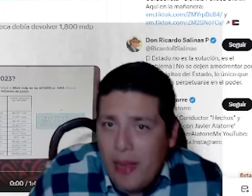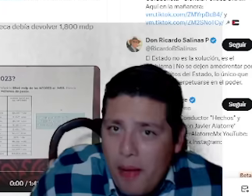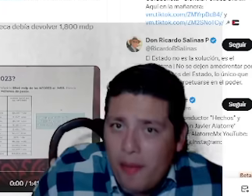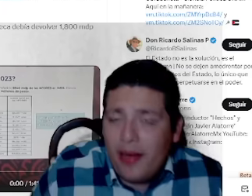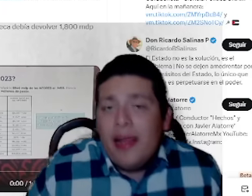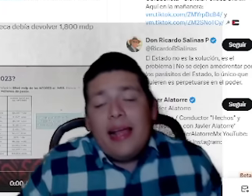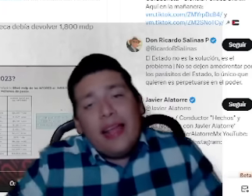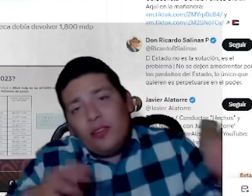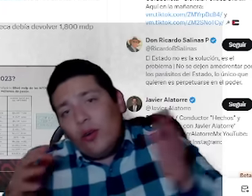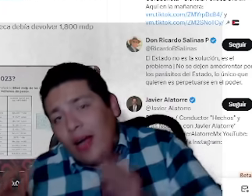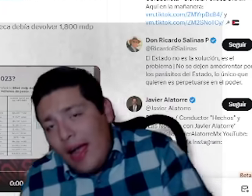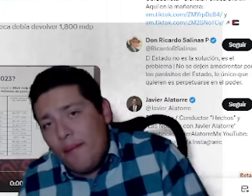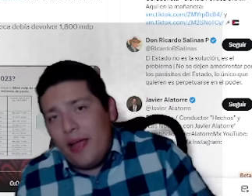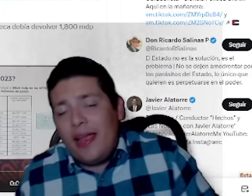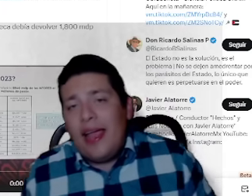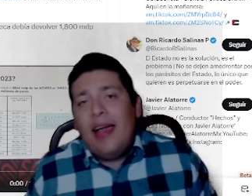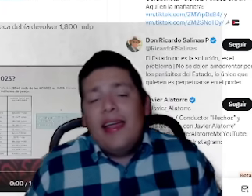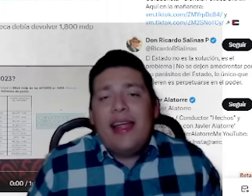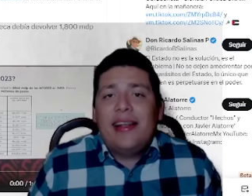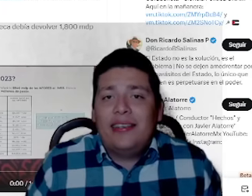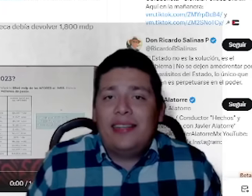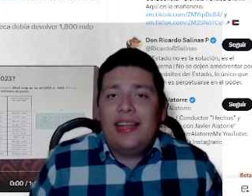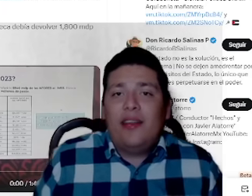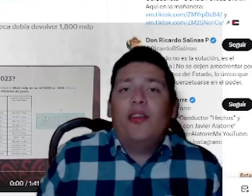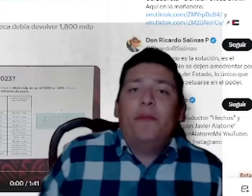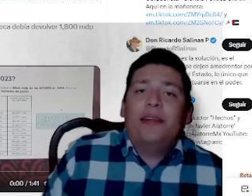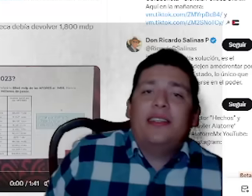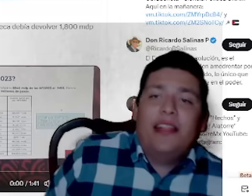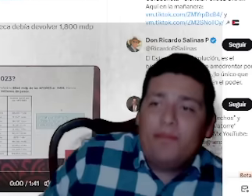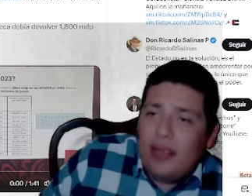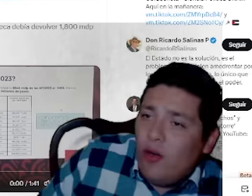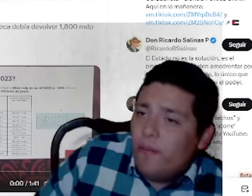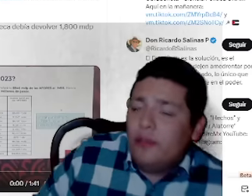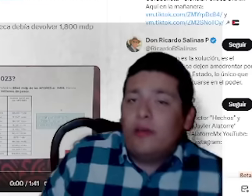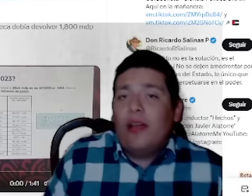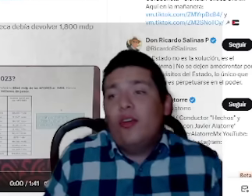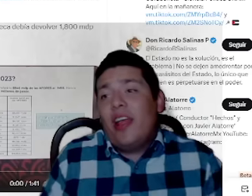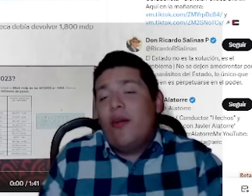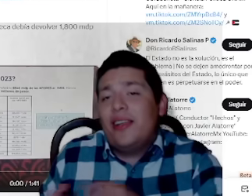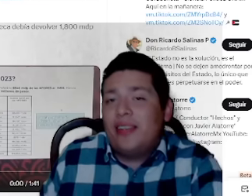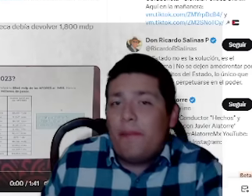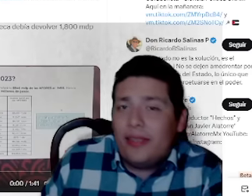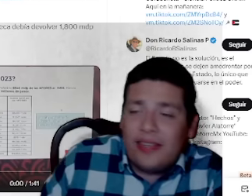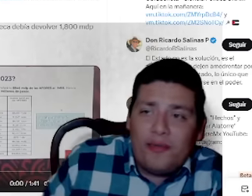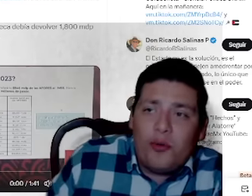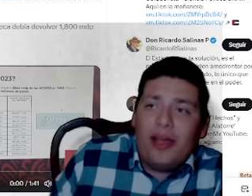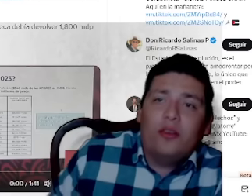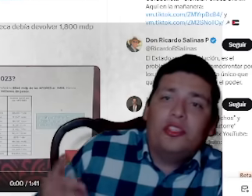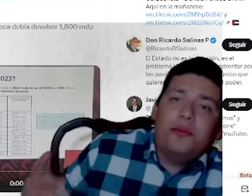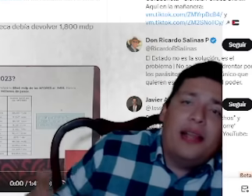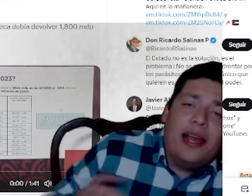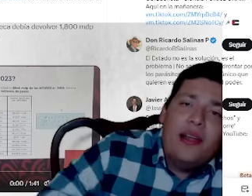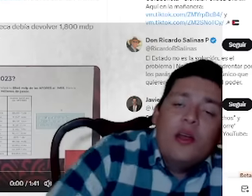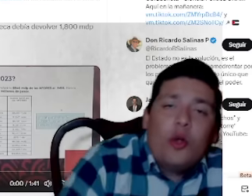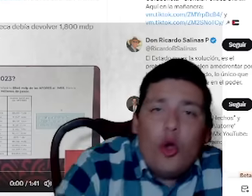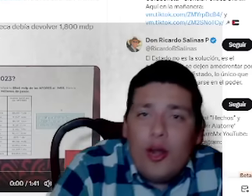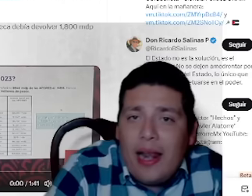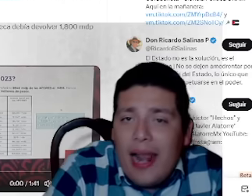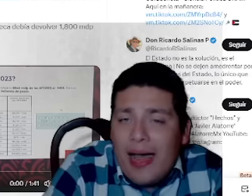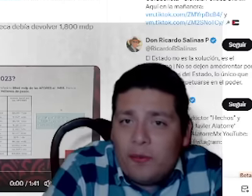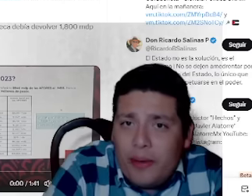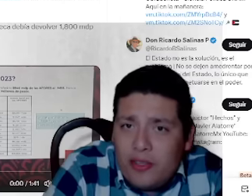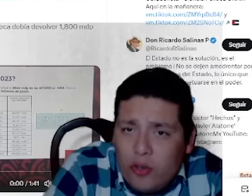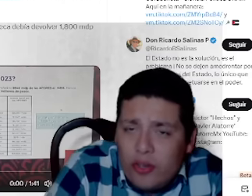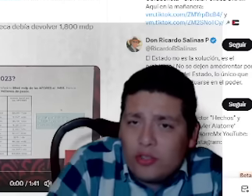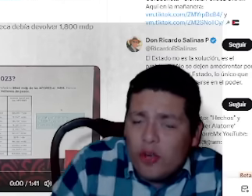lo reclamaban. Eso cambia ya en el sexenio del presidente López Obrador y ahora está pasando algo similar